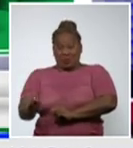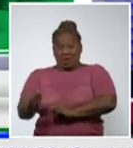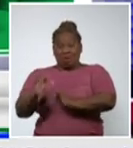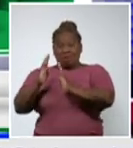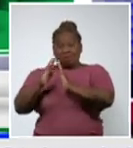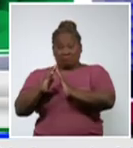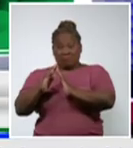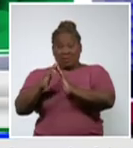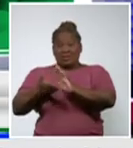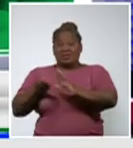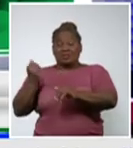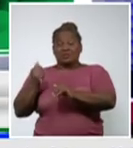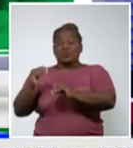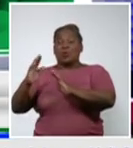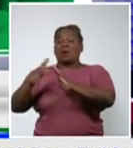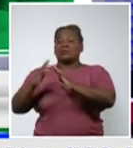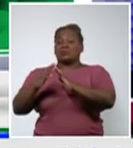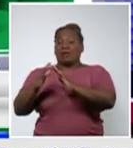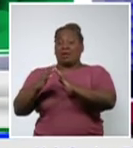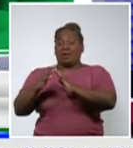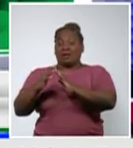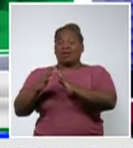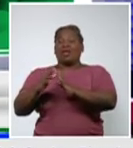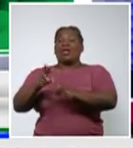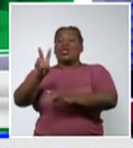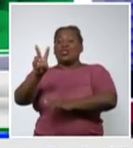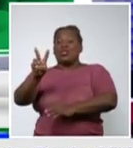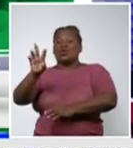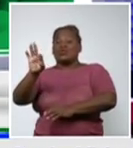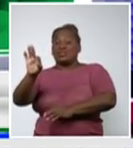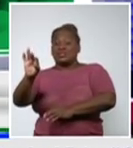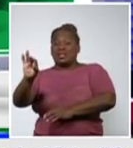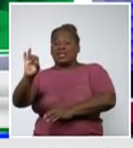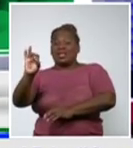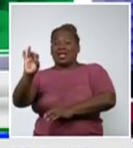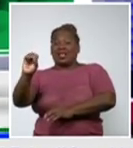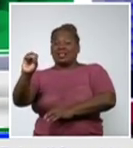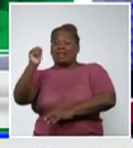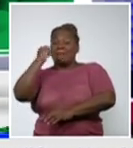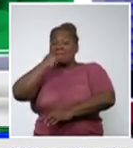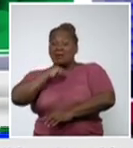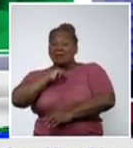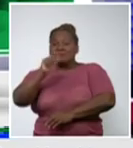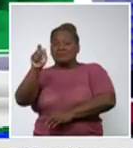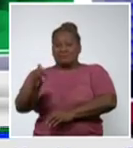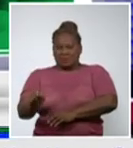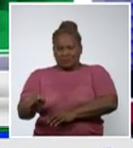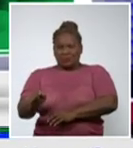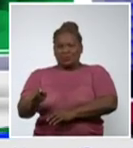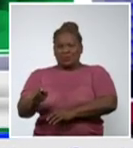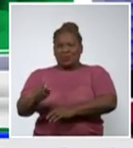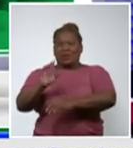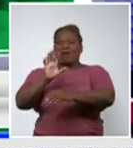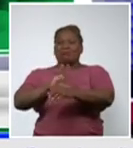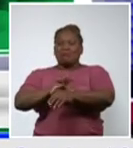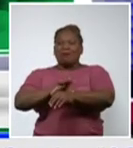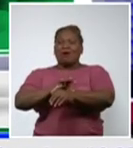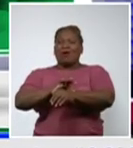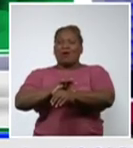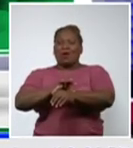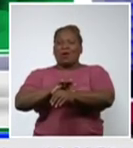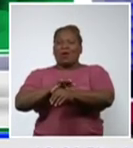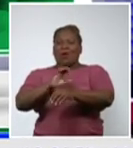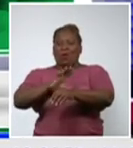Estamos hablando de 270 más que los casos diagnosticados. Y eso es lo que nos permite